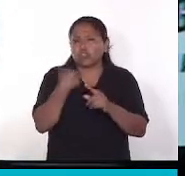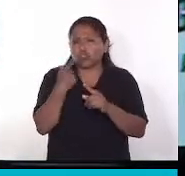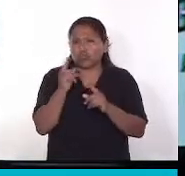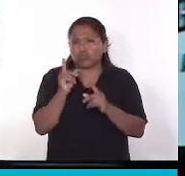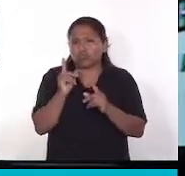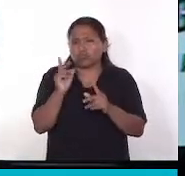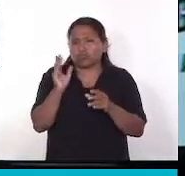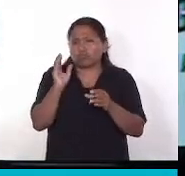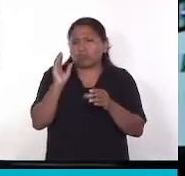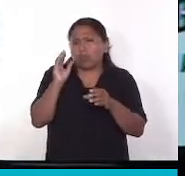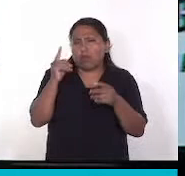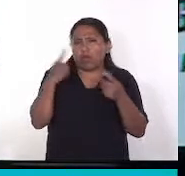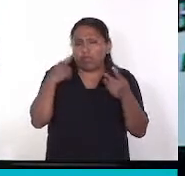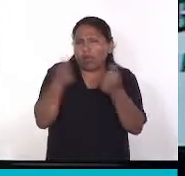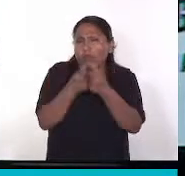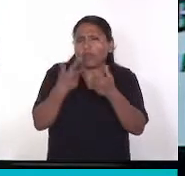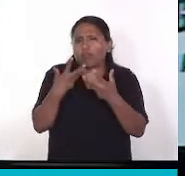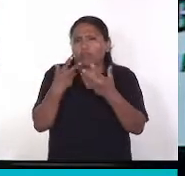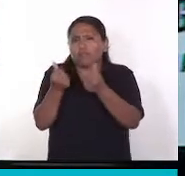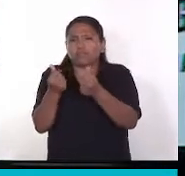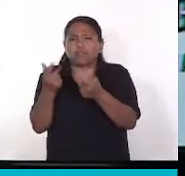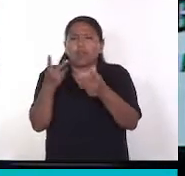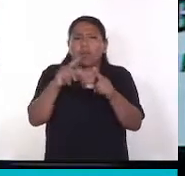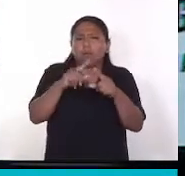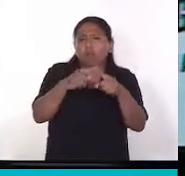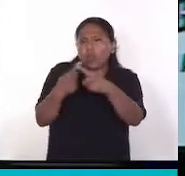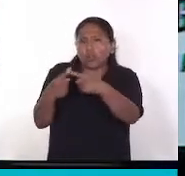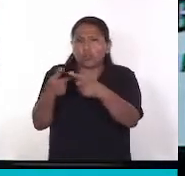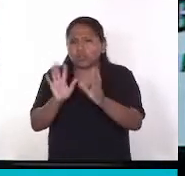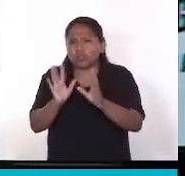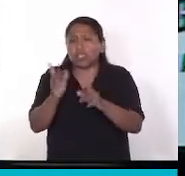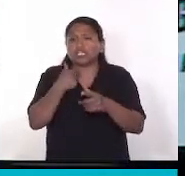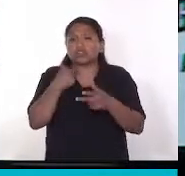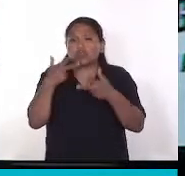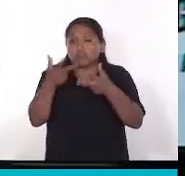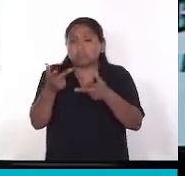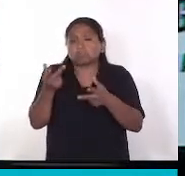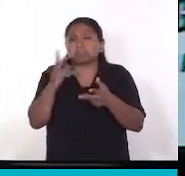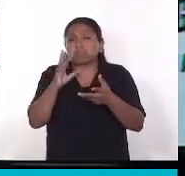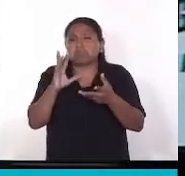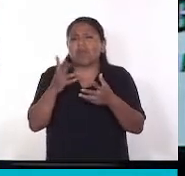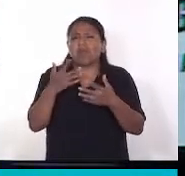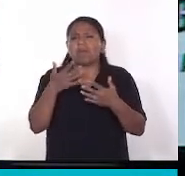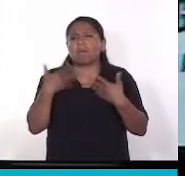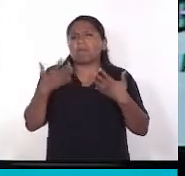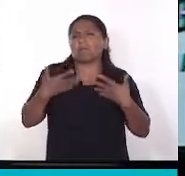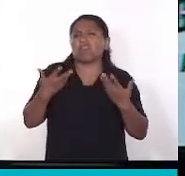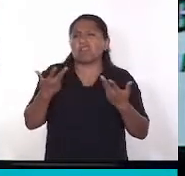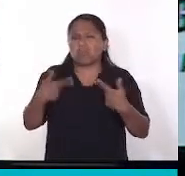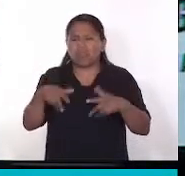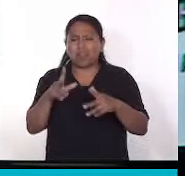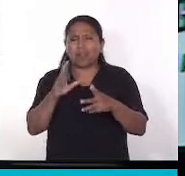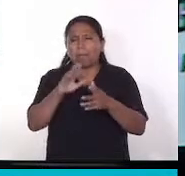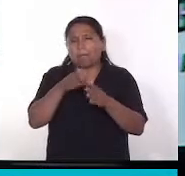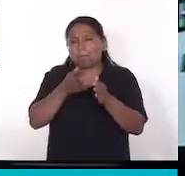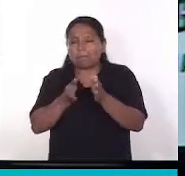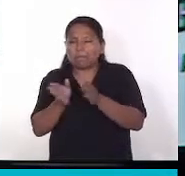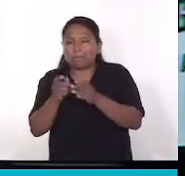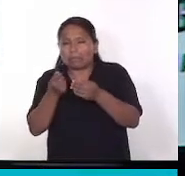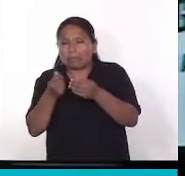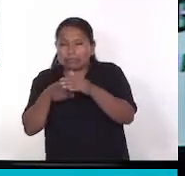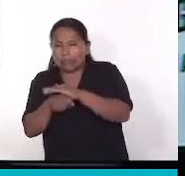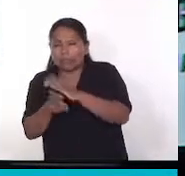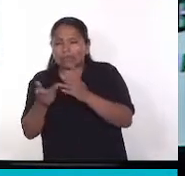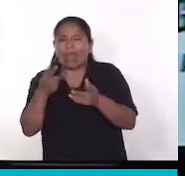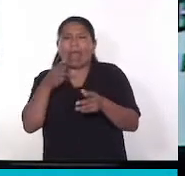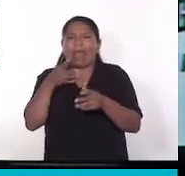de dar ninguna defensa política, porque conocemos y hemos incluso traído a este recinto los métodos patoteros, mafiosos con los que se ha manejado, por